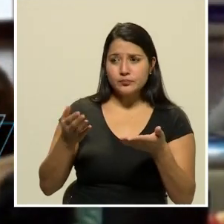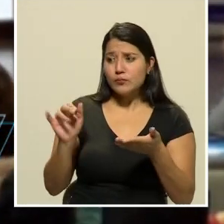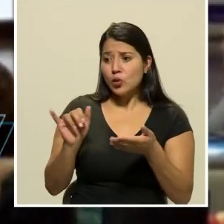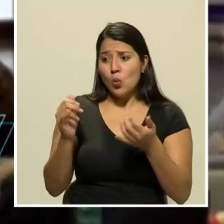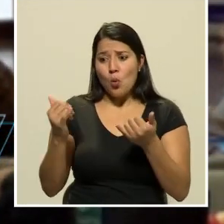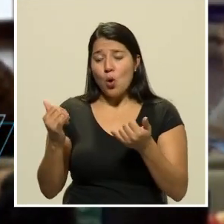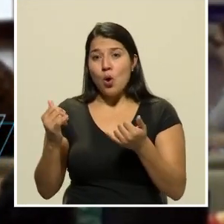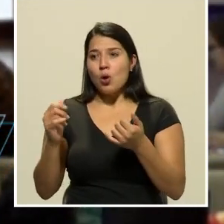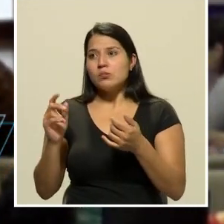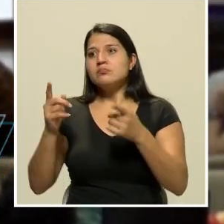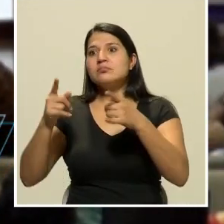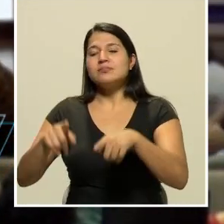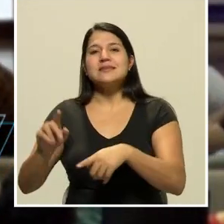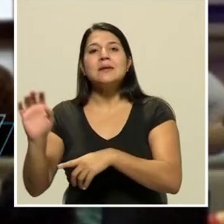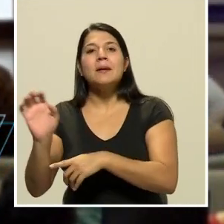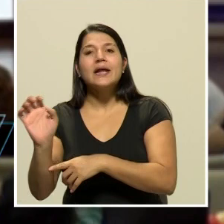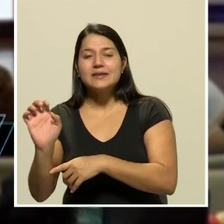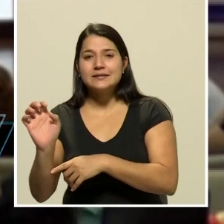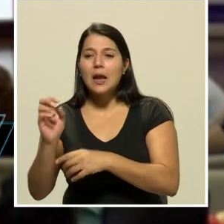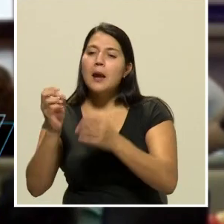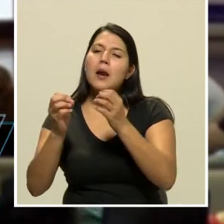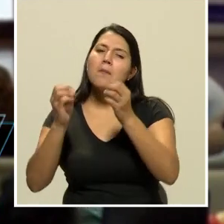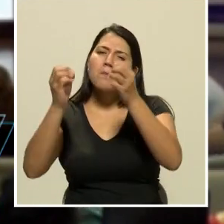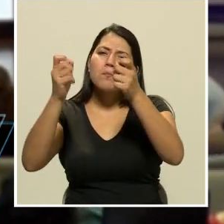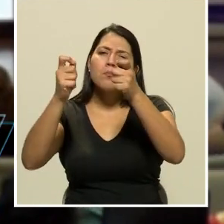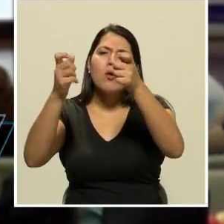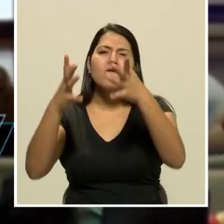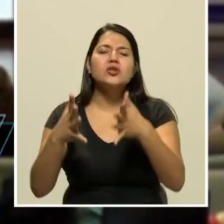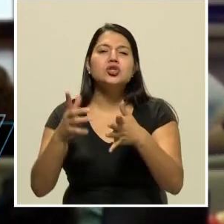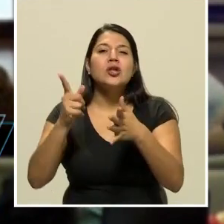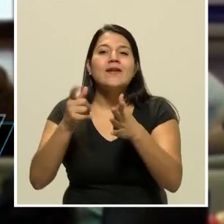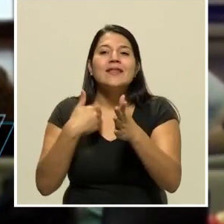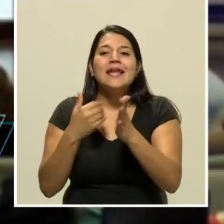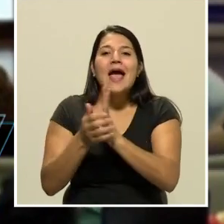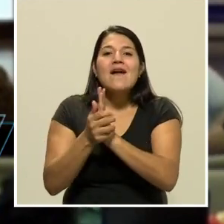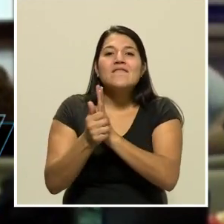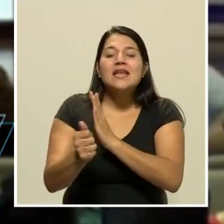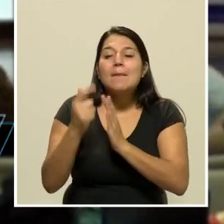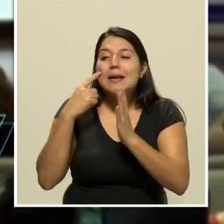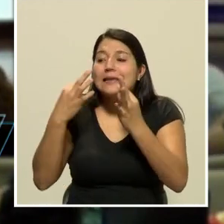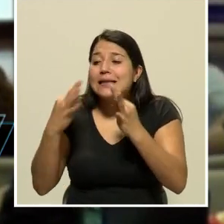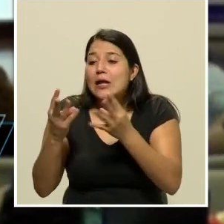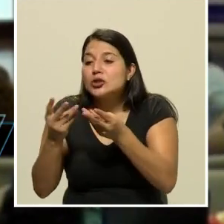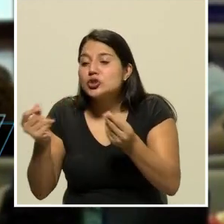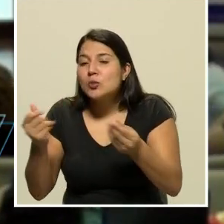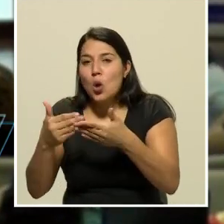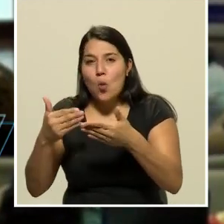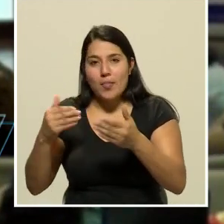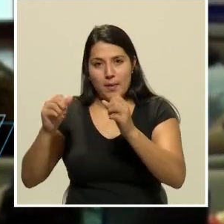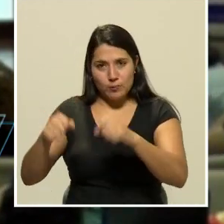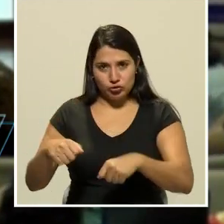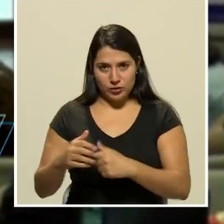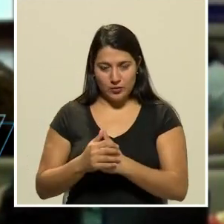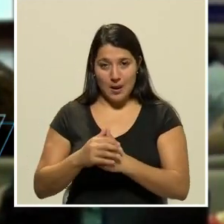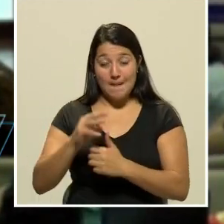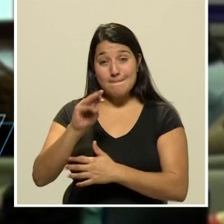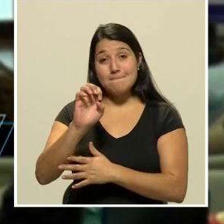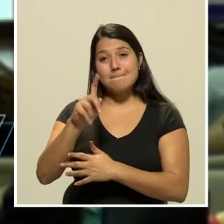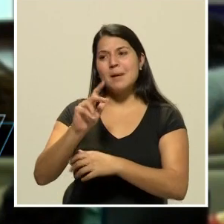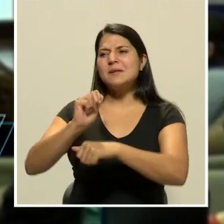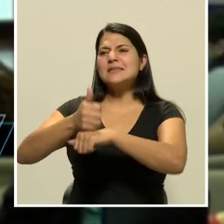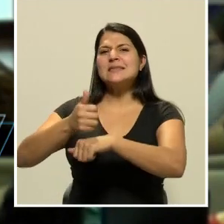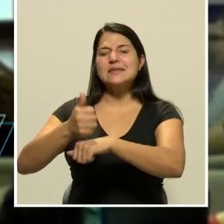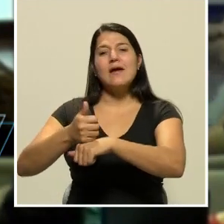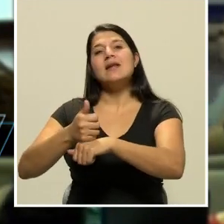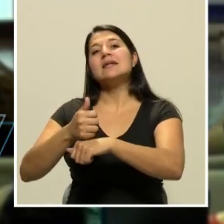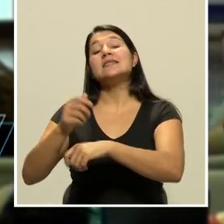lo más rápido posible, el MEP arma una opción de una plataforma como Teams y se las pone a todos los docentes